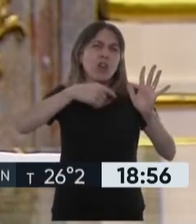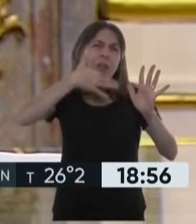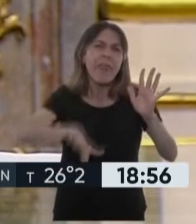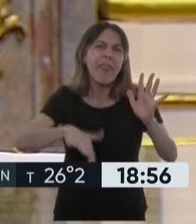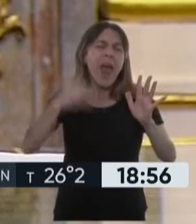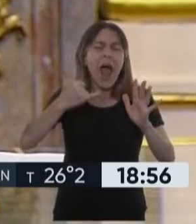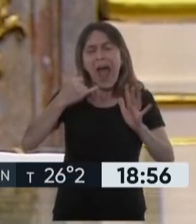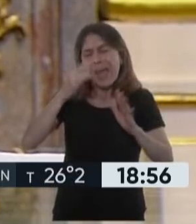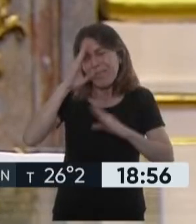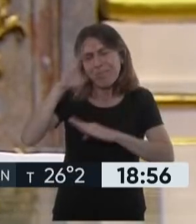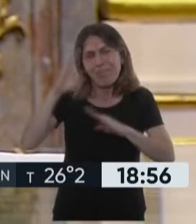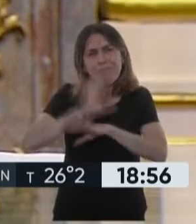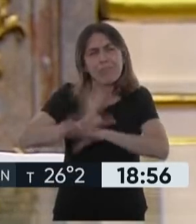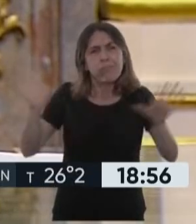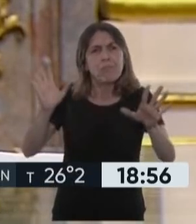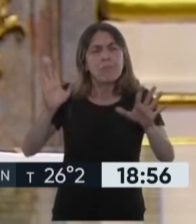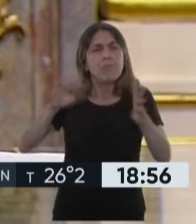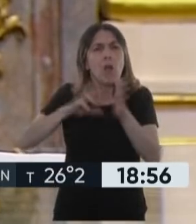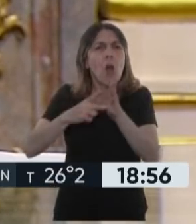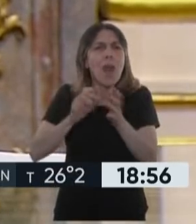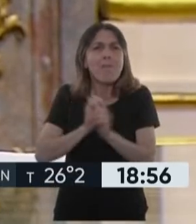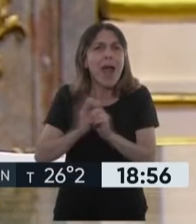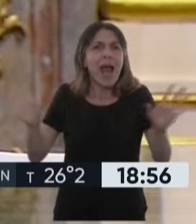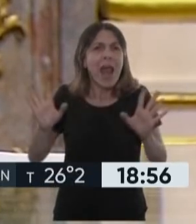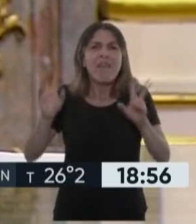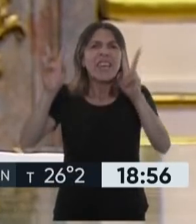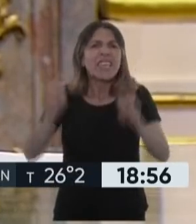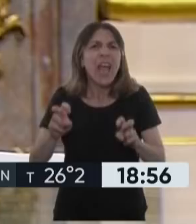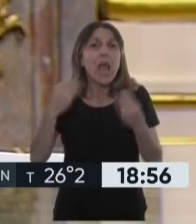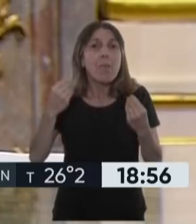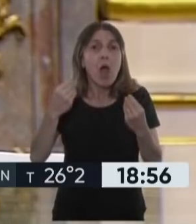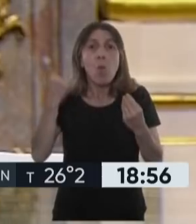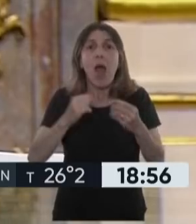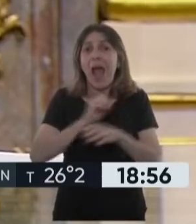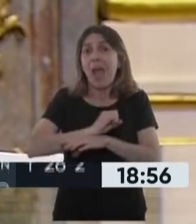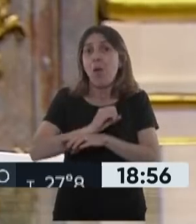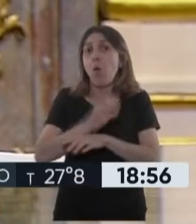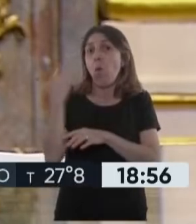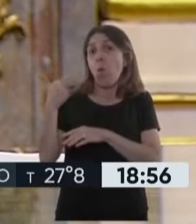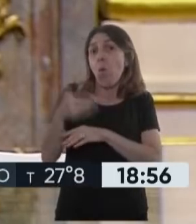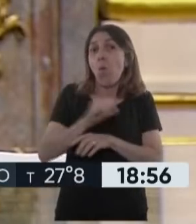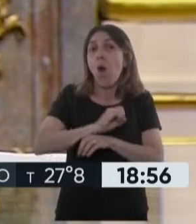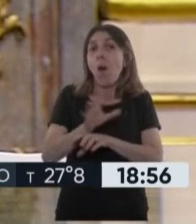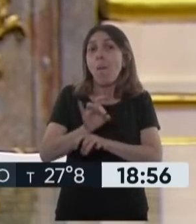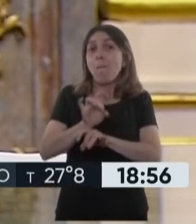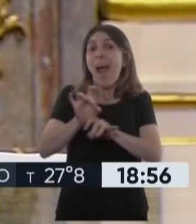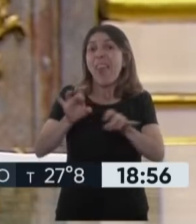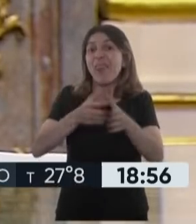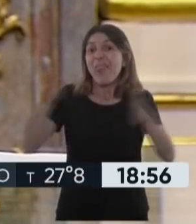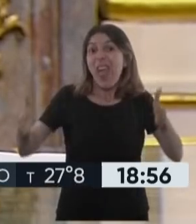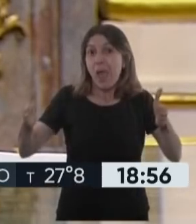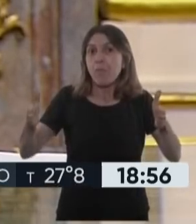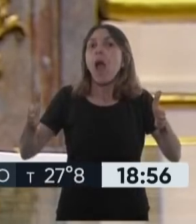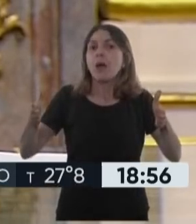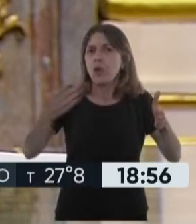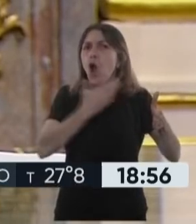sin precedentes desde el punto de vista de la combinación de una pandemia con las medidas que se han tomado para lidiar